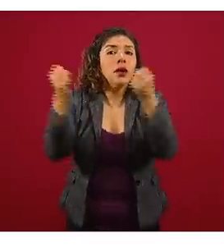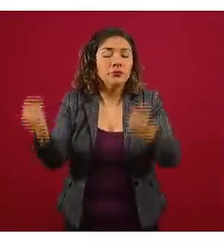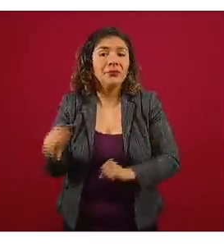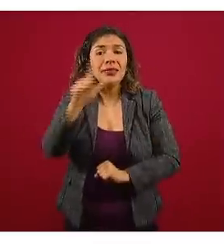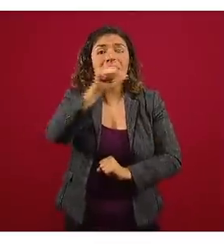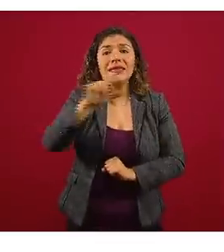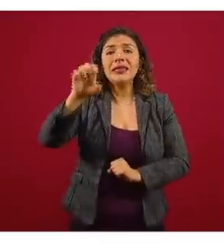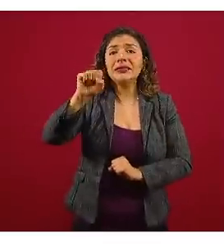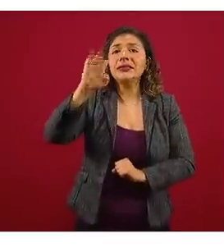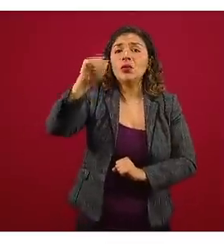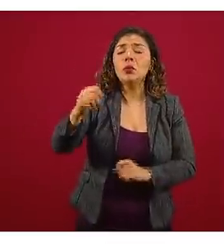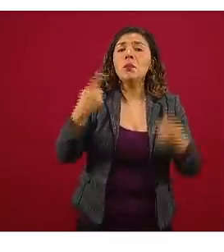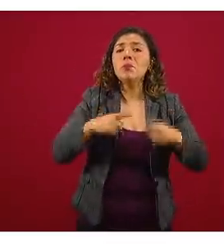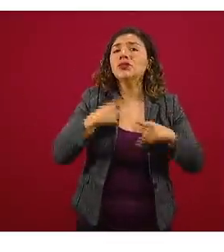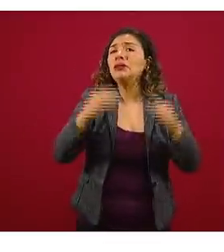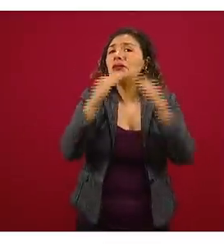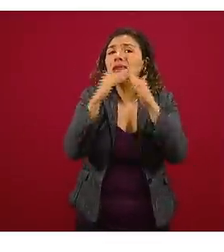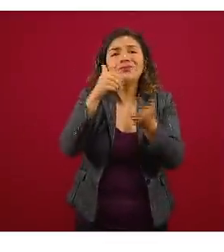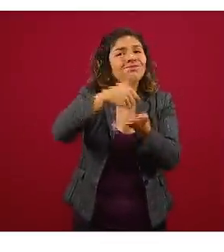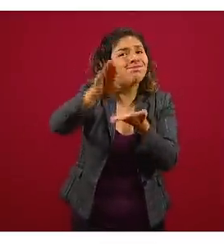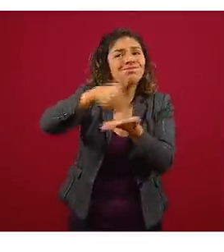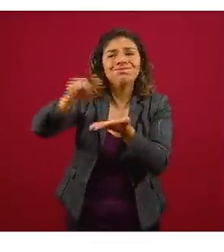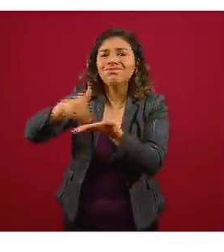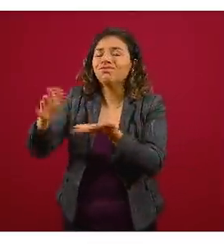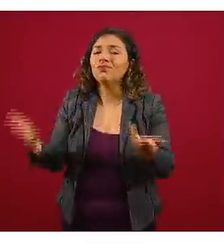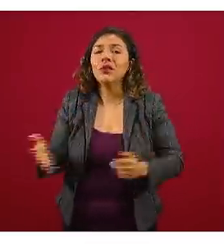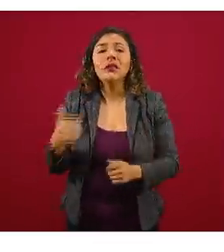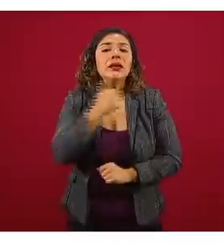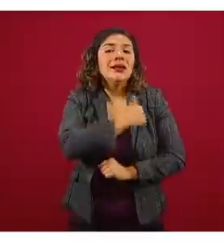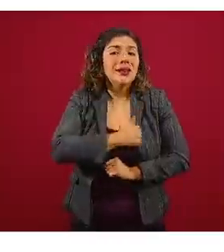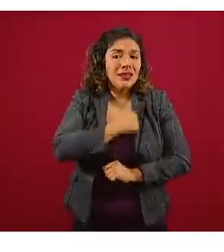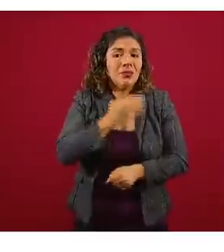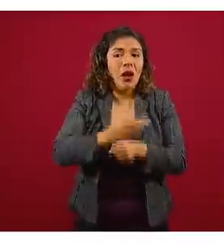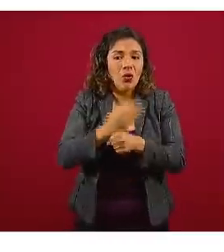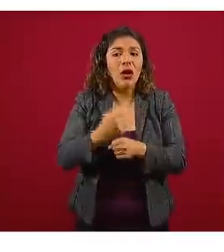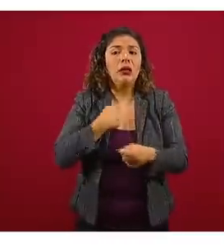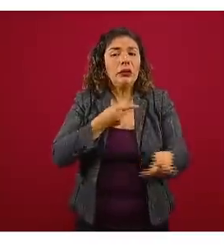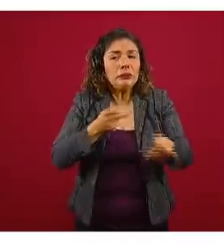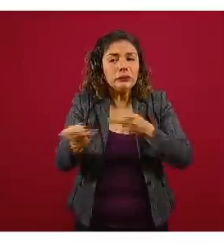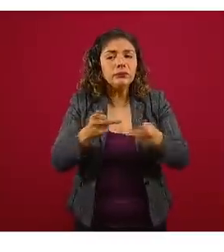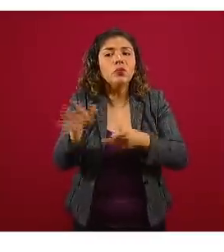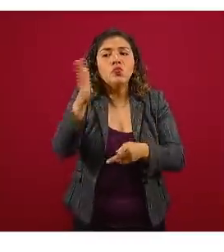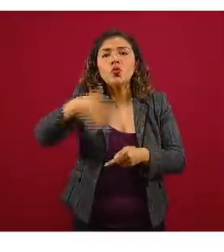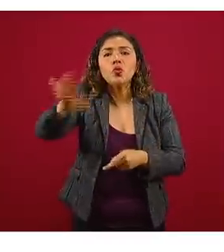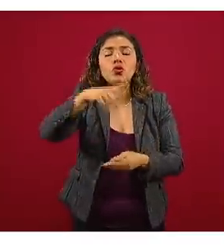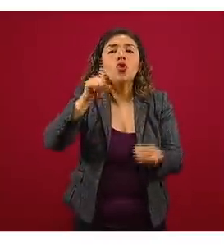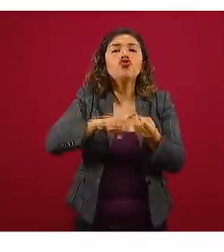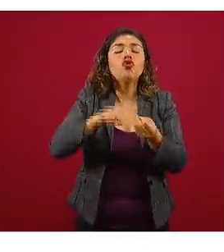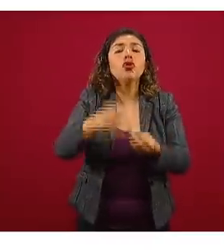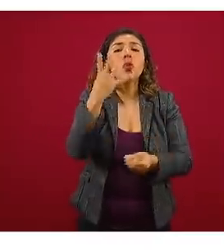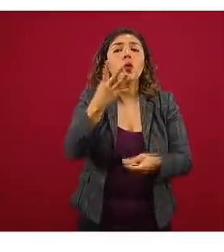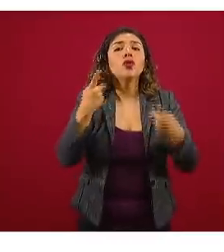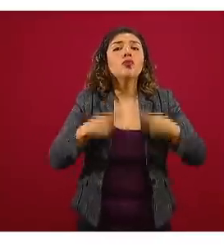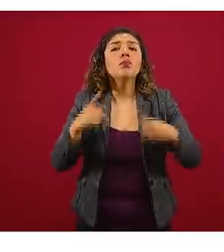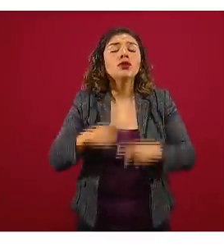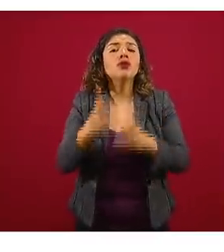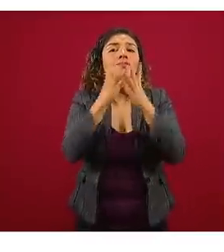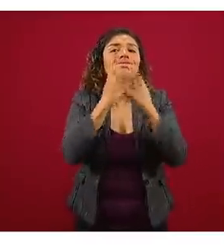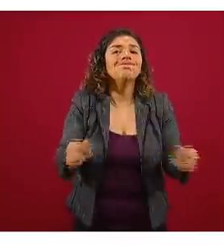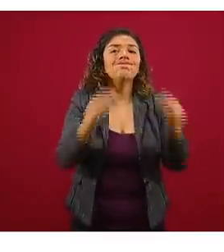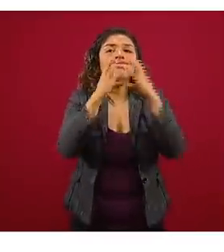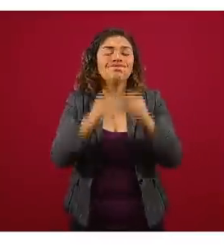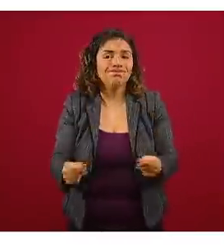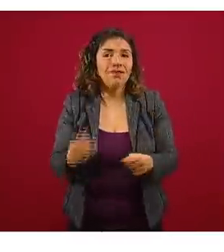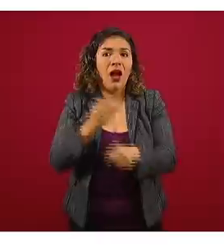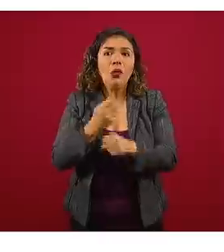769 personas evacuadas desafortunadamente y estamos dándonos a la tarea de localizar las 4 personas desaparecidas